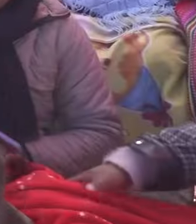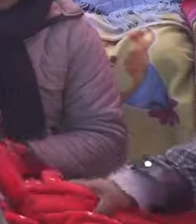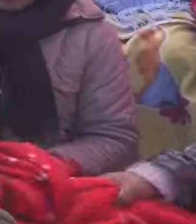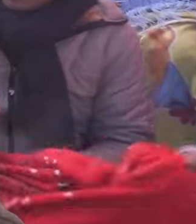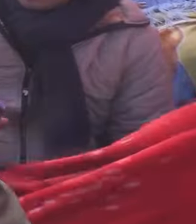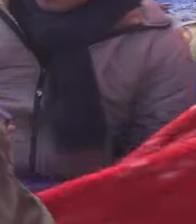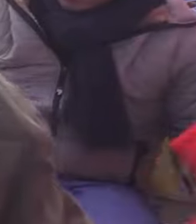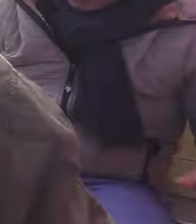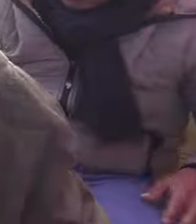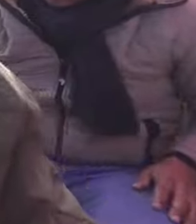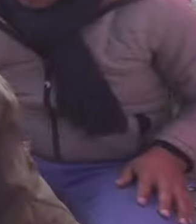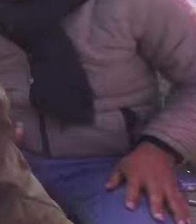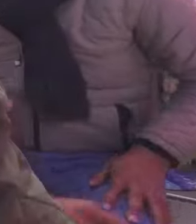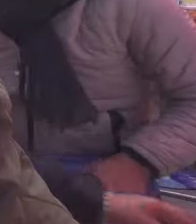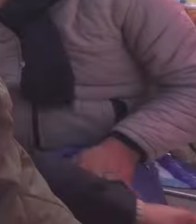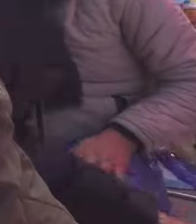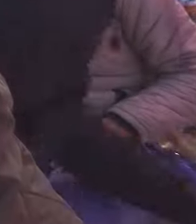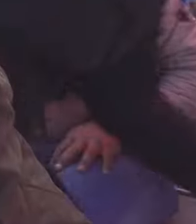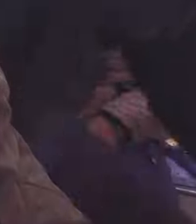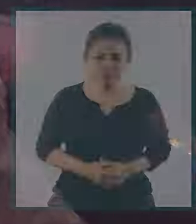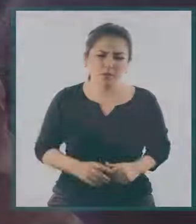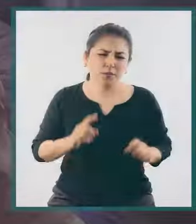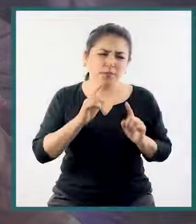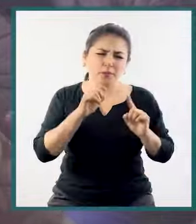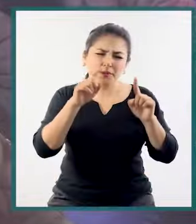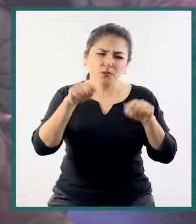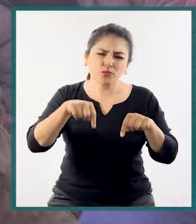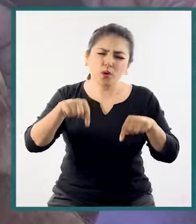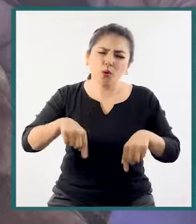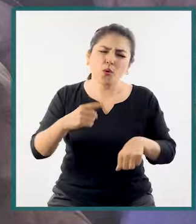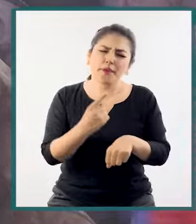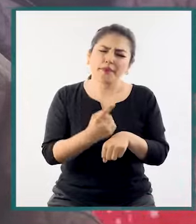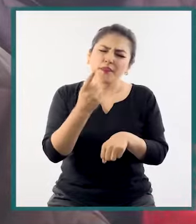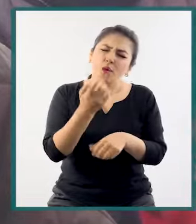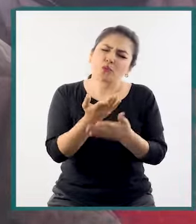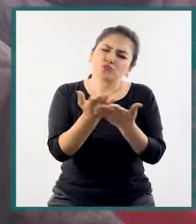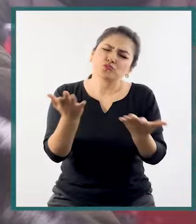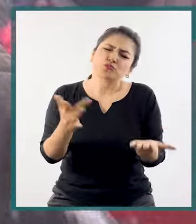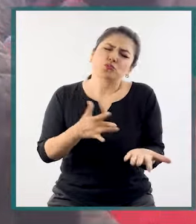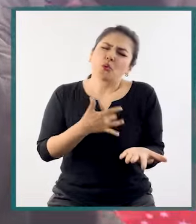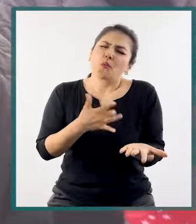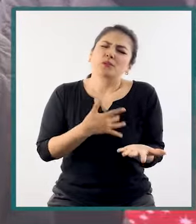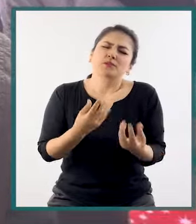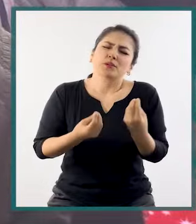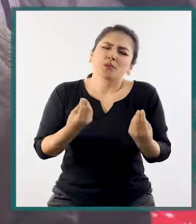Cuénteme, ¿qué es lo que está sintiendo el día de hoy? ¿Cómo son sus sentimientos en esta fecha tan importante?